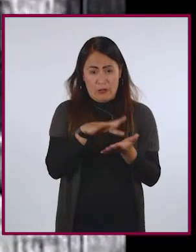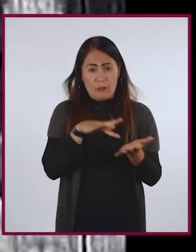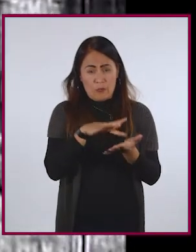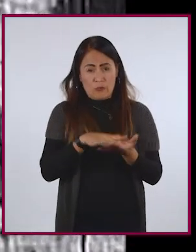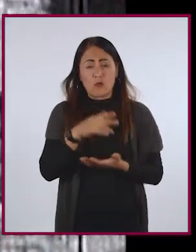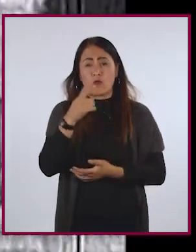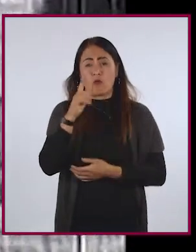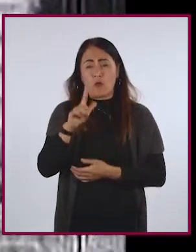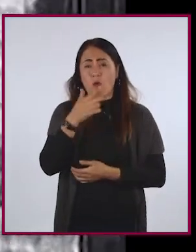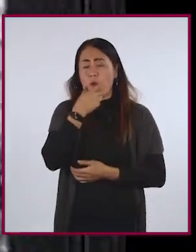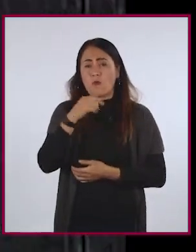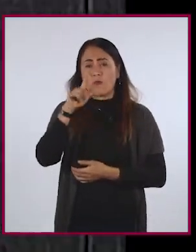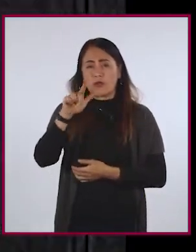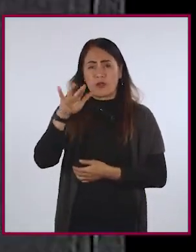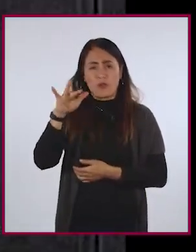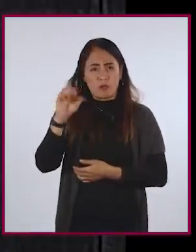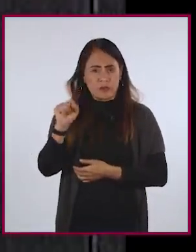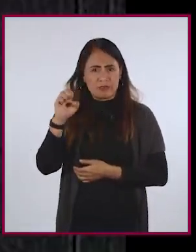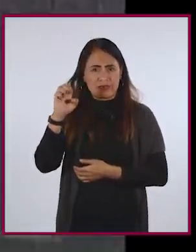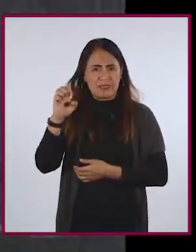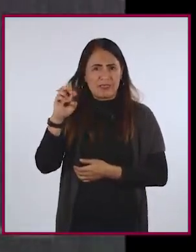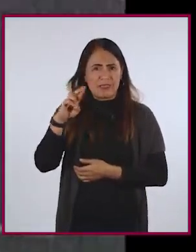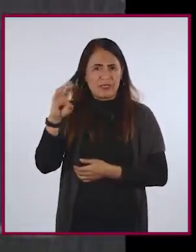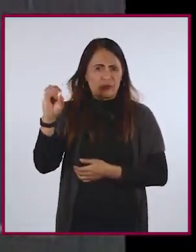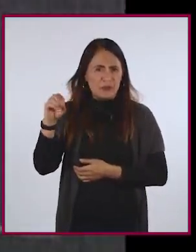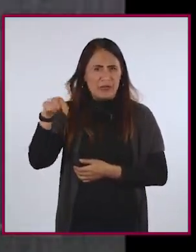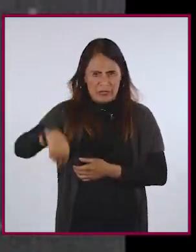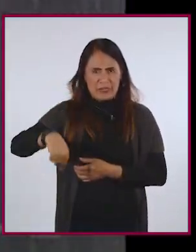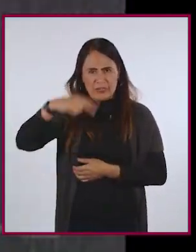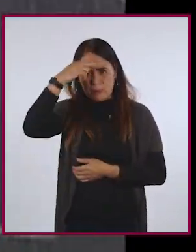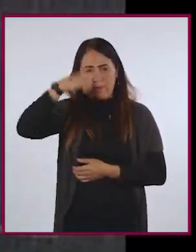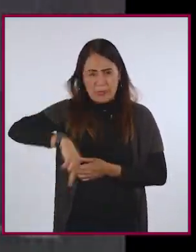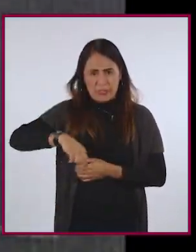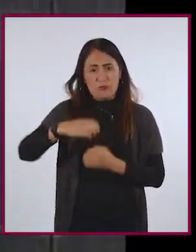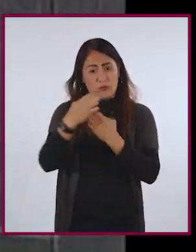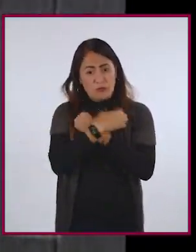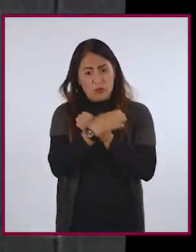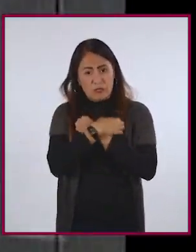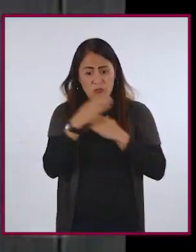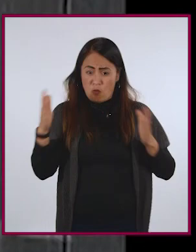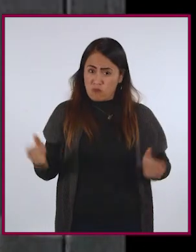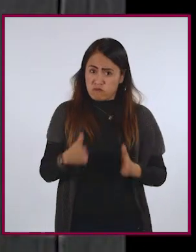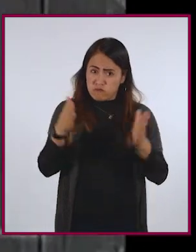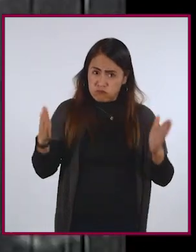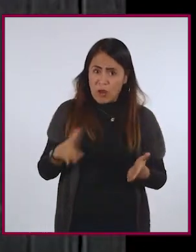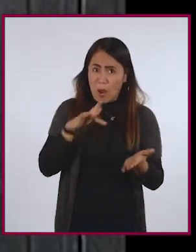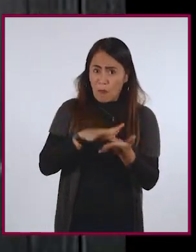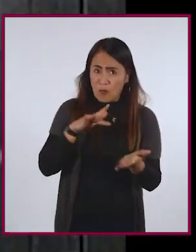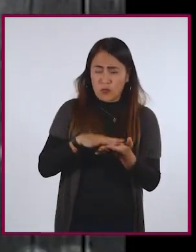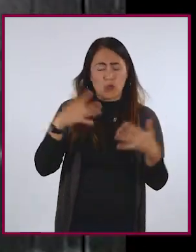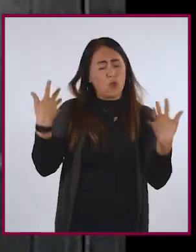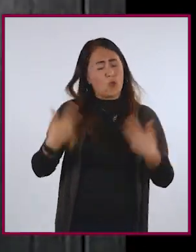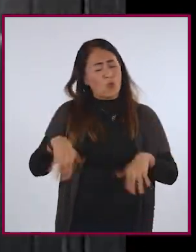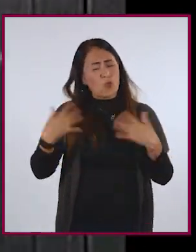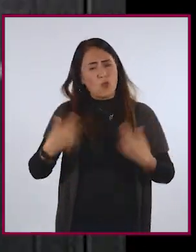La contribución de Luis Enrique Erro a la educación y las ciencias en México es invaluable, y fue en gran parte gracias a